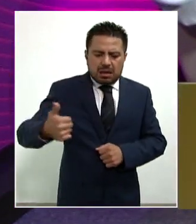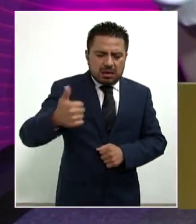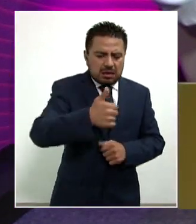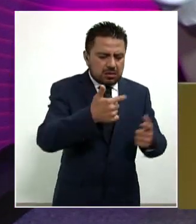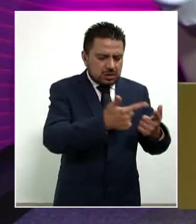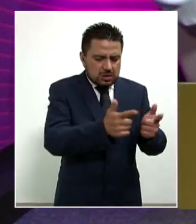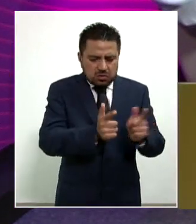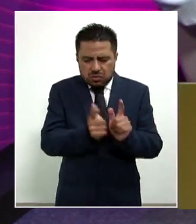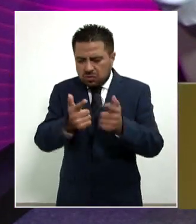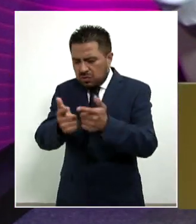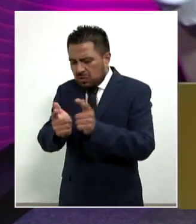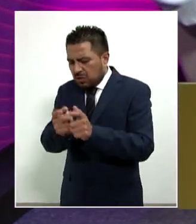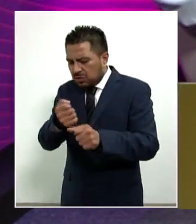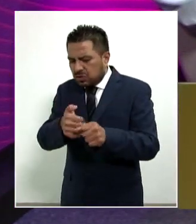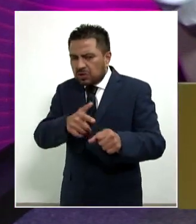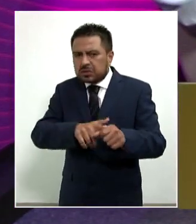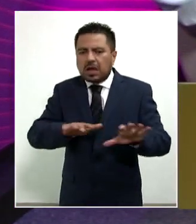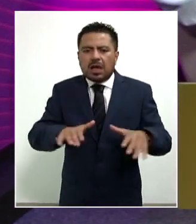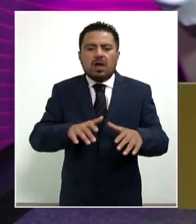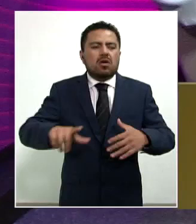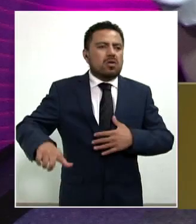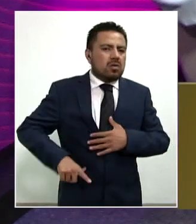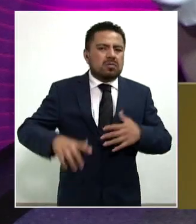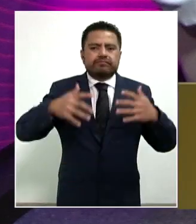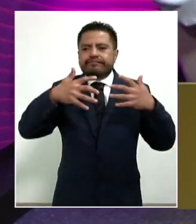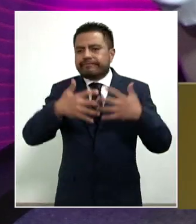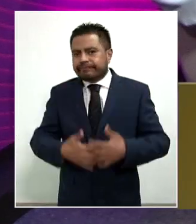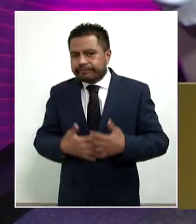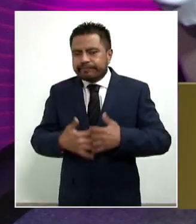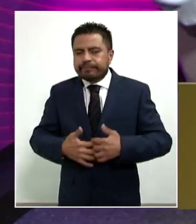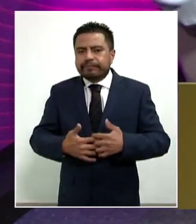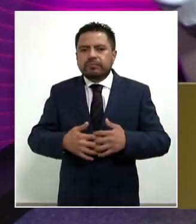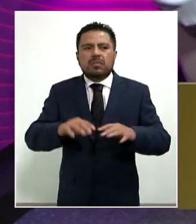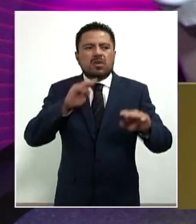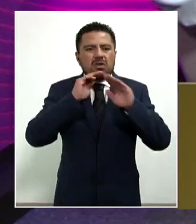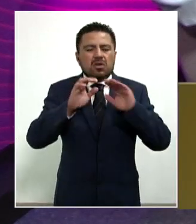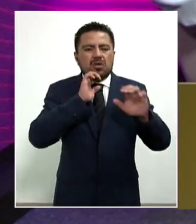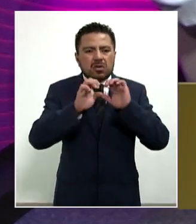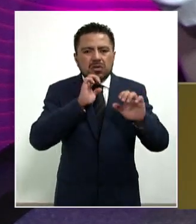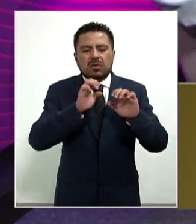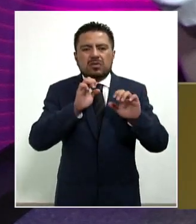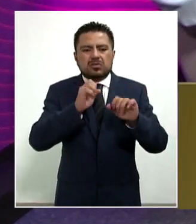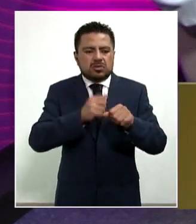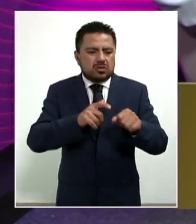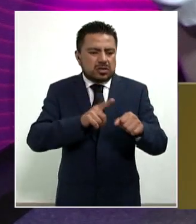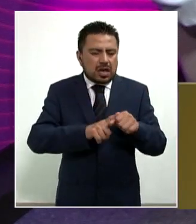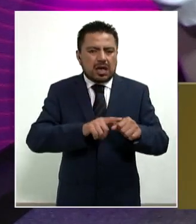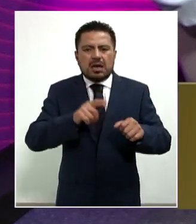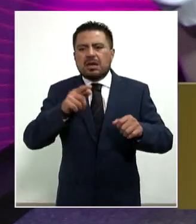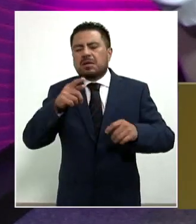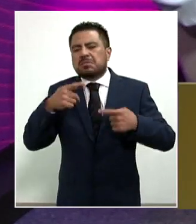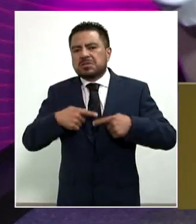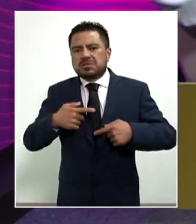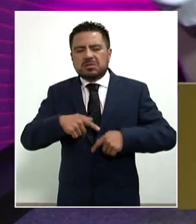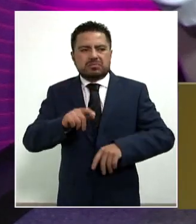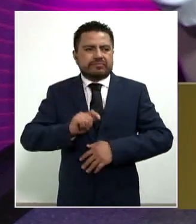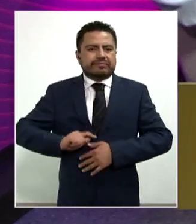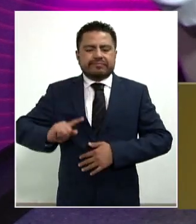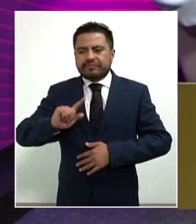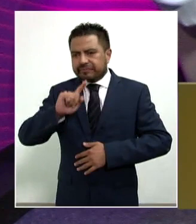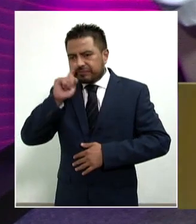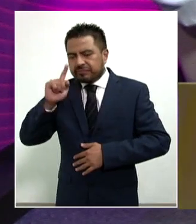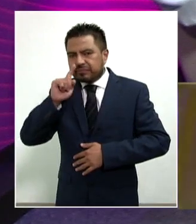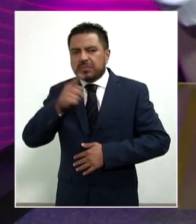sector de la sociedad? Los gobiernos, las empresas, los medios, la sociedad civil, las personas privilegiadas, las personas que